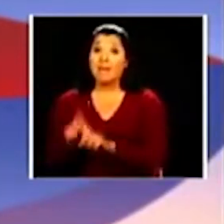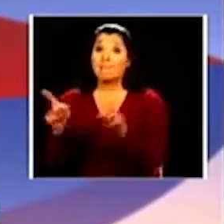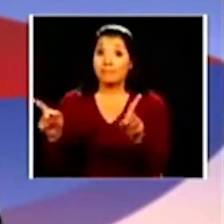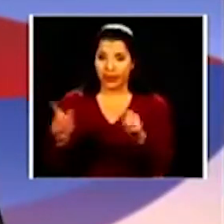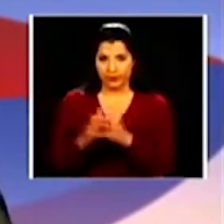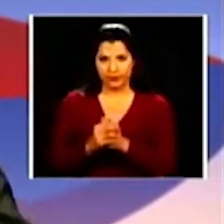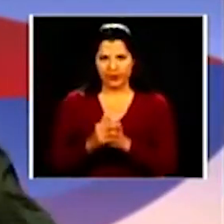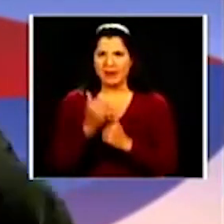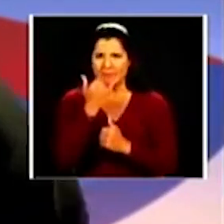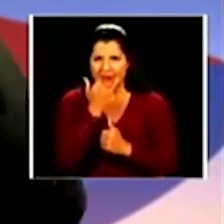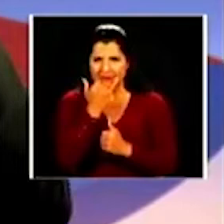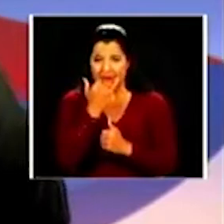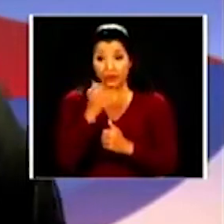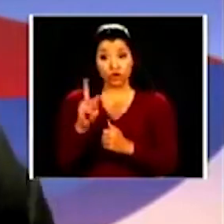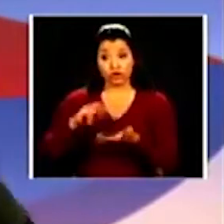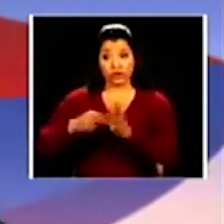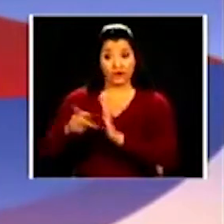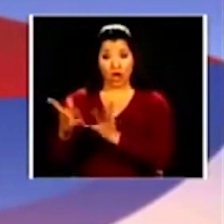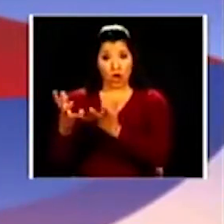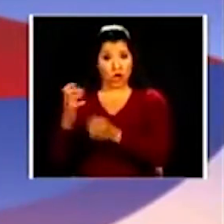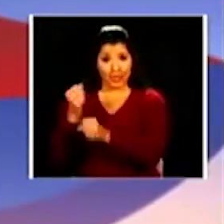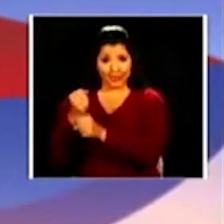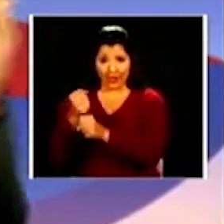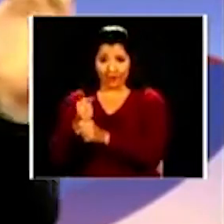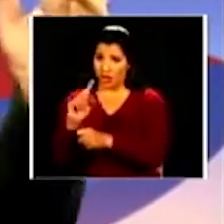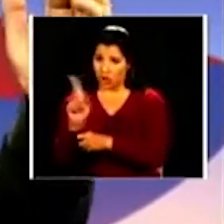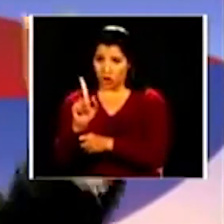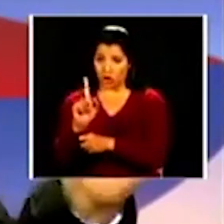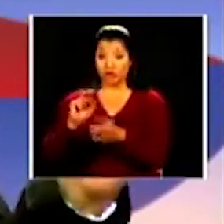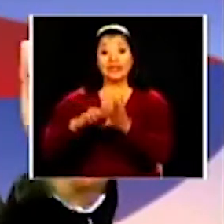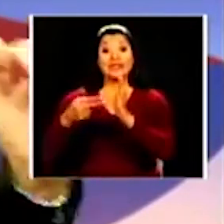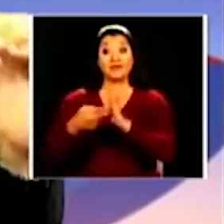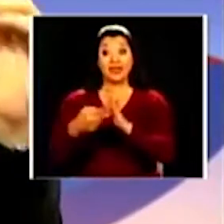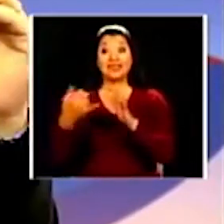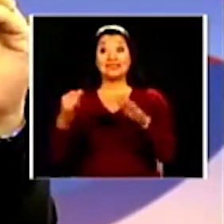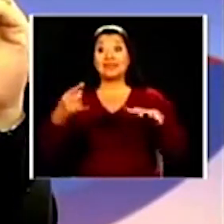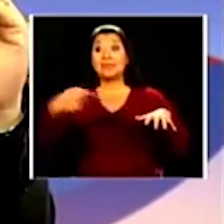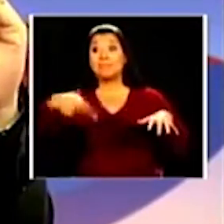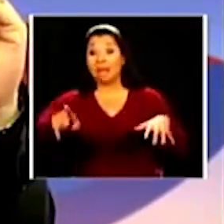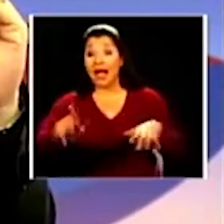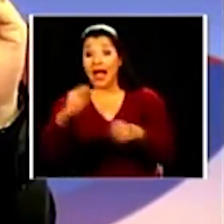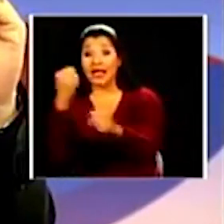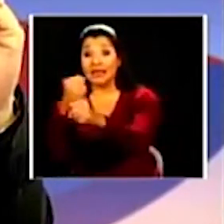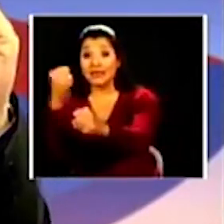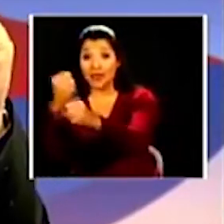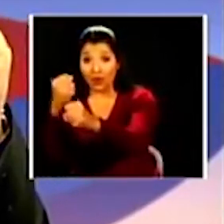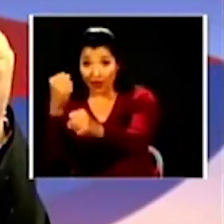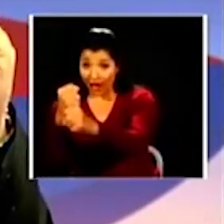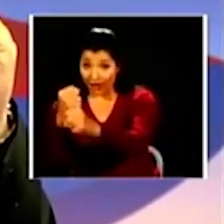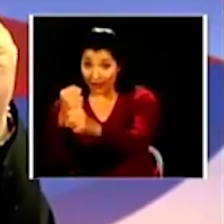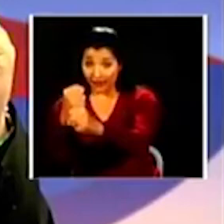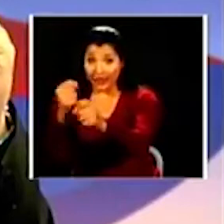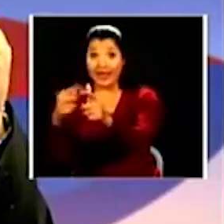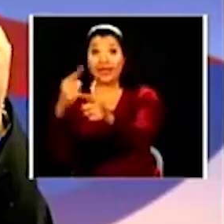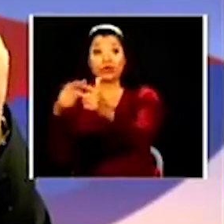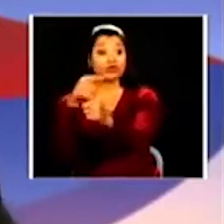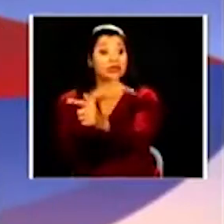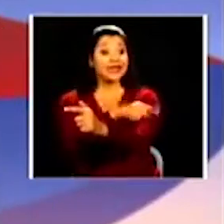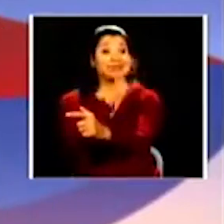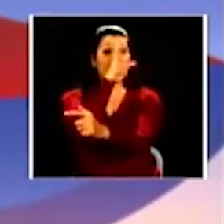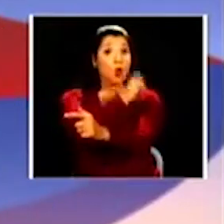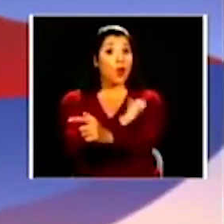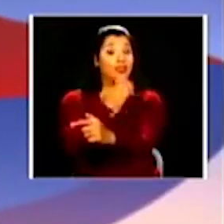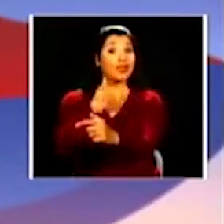salario que la sacara del índice de pobreza, ya por salir de la pobreza, ella no podía entonces ser una